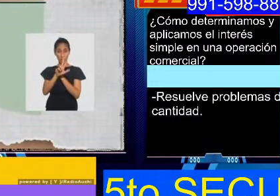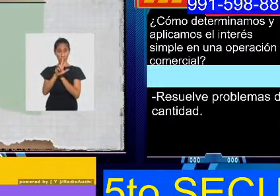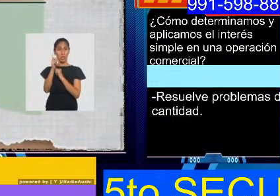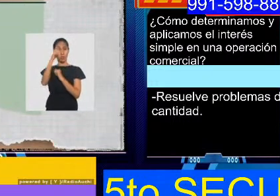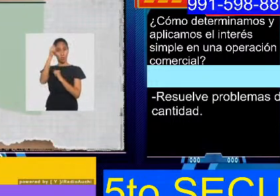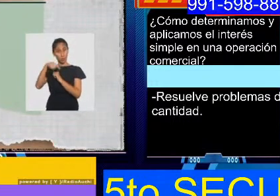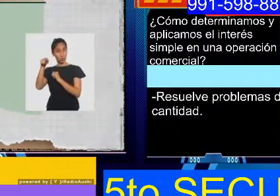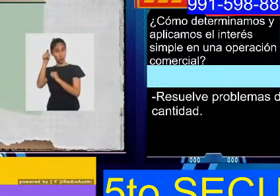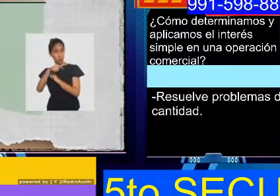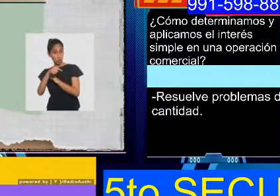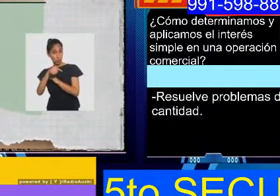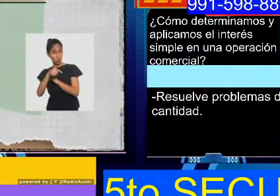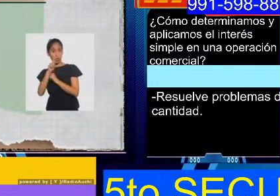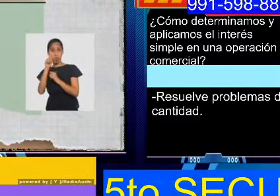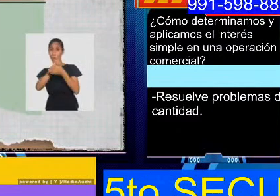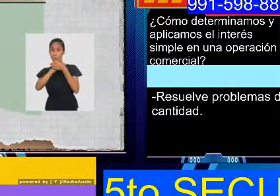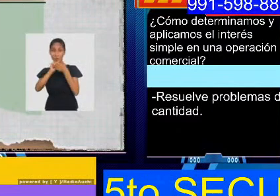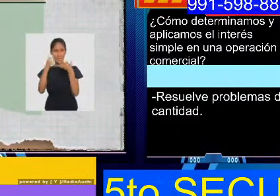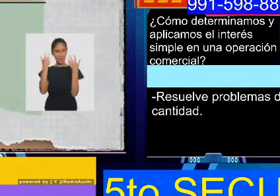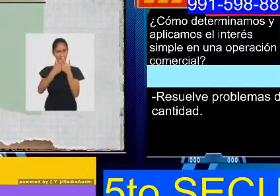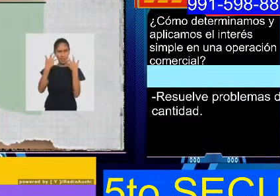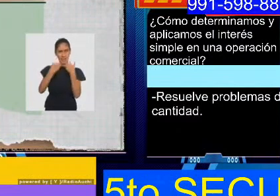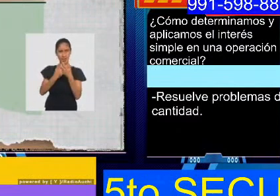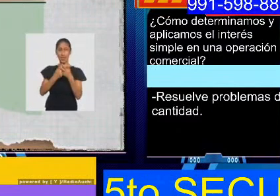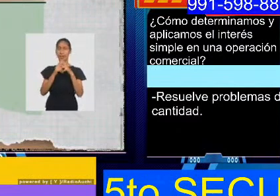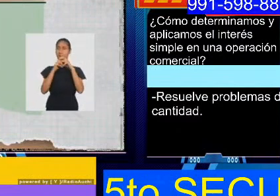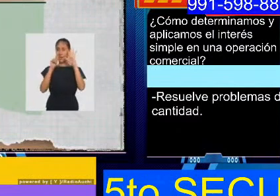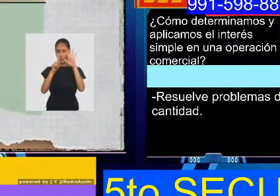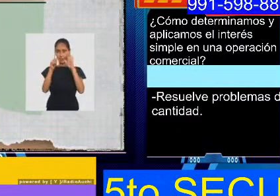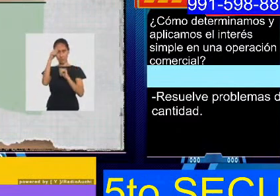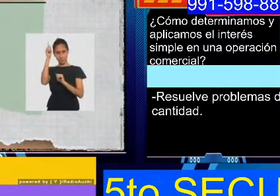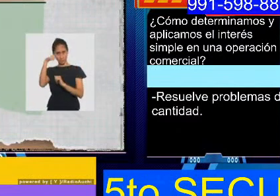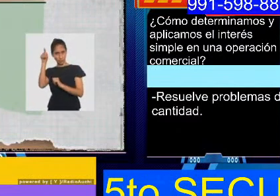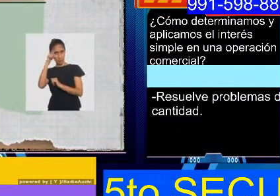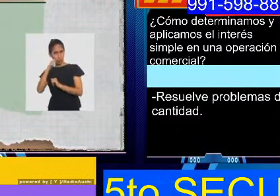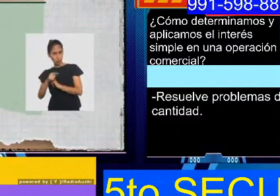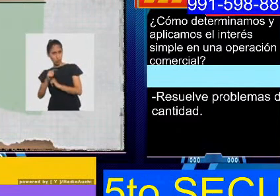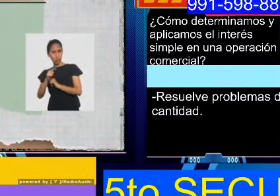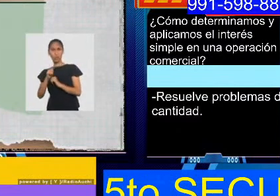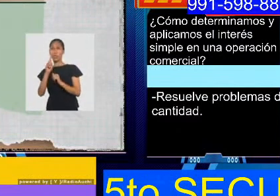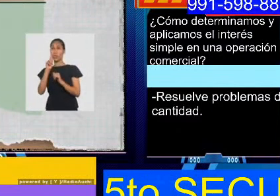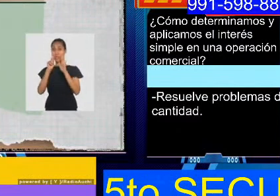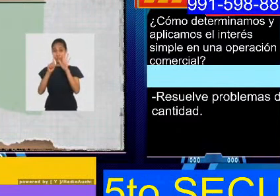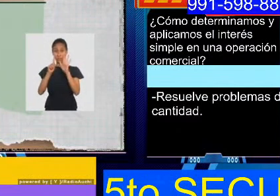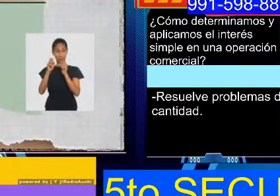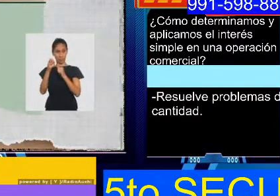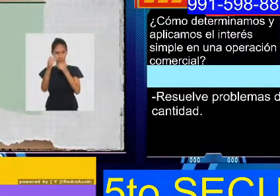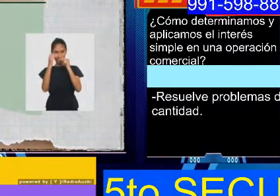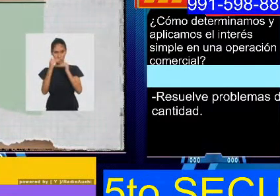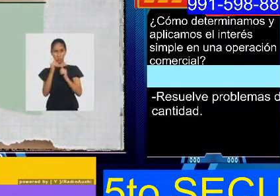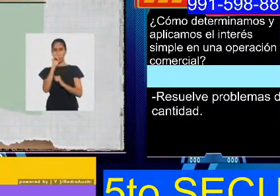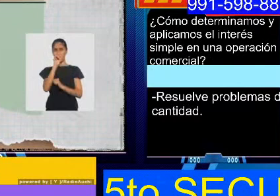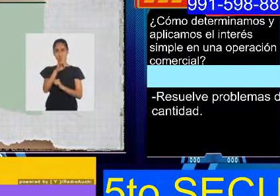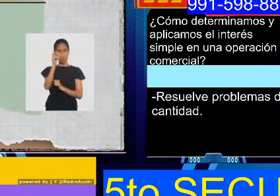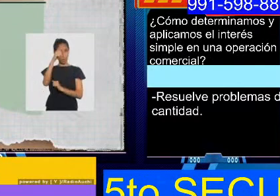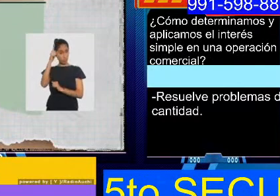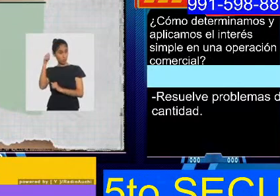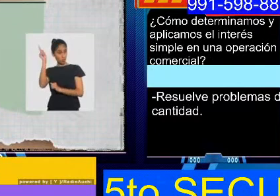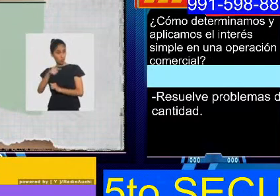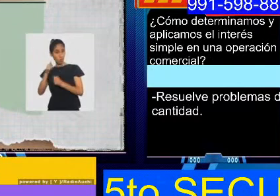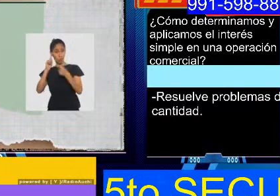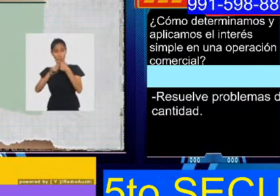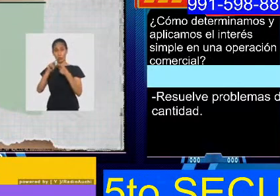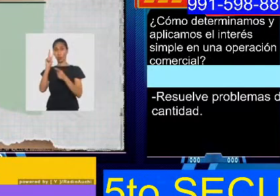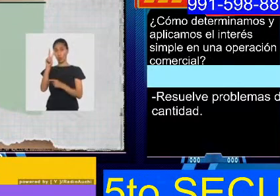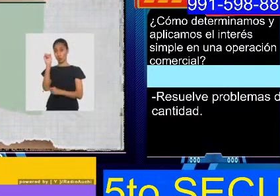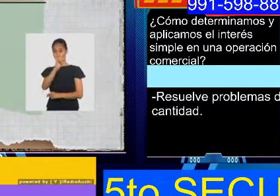3% mensual es equivalente a 6% bimestral. Es decir, 3% por 2 igual a 6%.